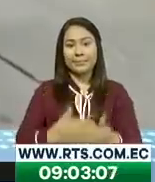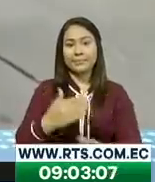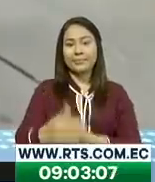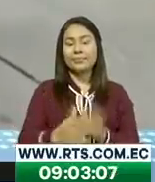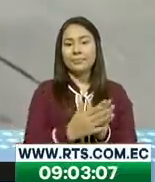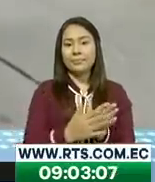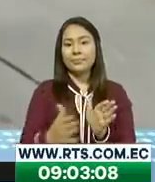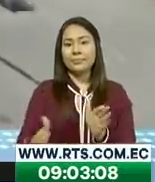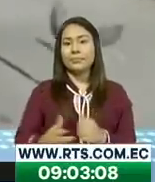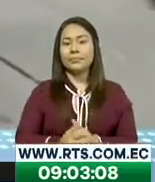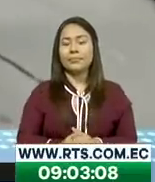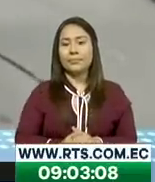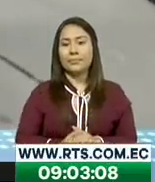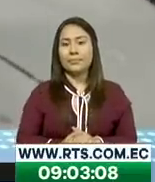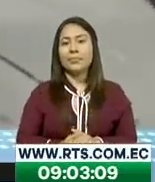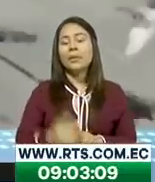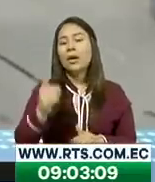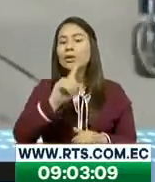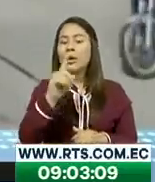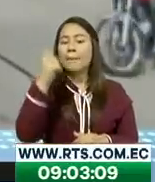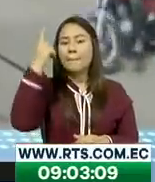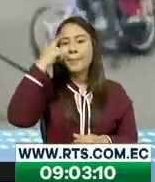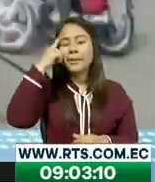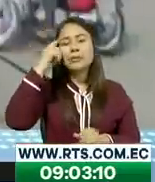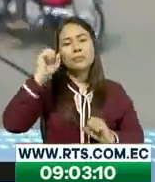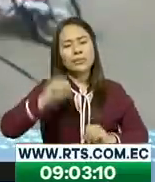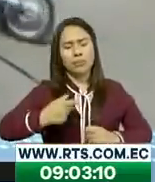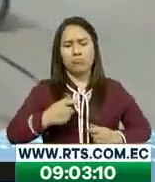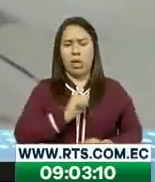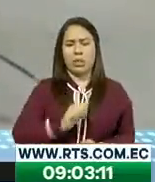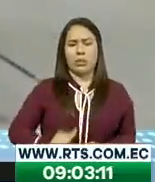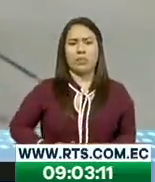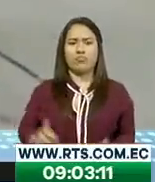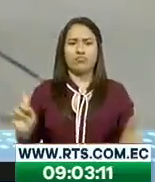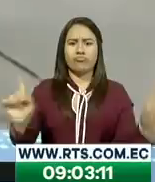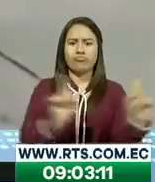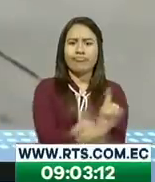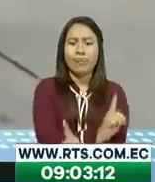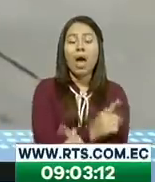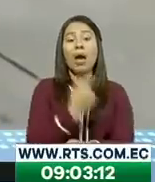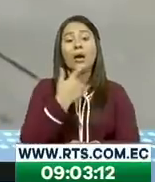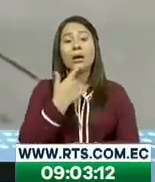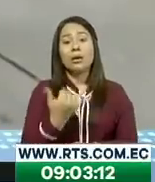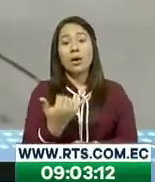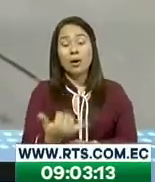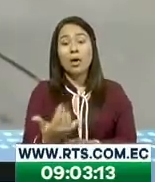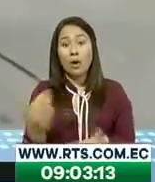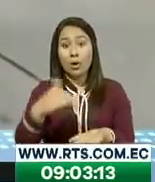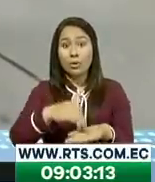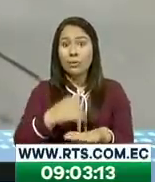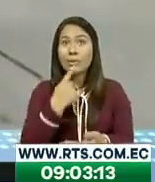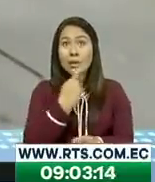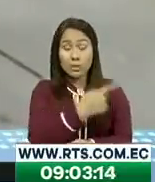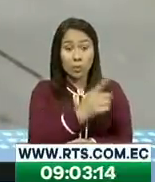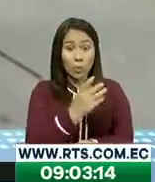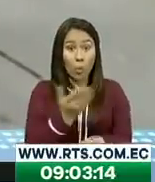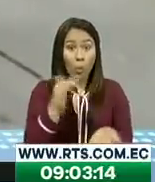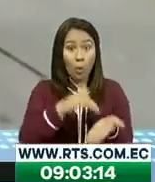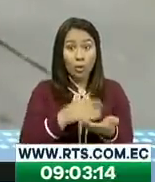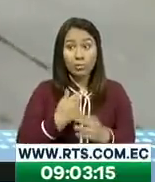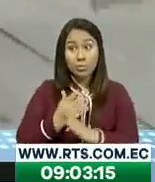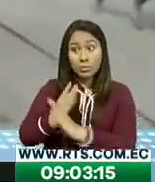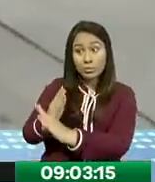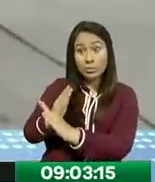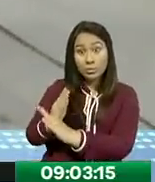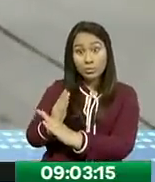una reacción que no la midió, que no la pensó, simplemente actuó. Hoy por hoy, si le volviera a ocurrir algo similar, ¿actuaría de la